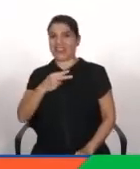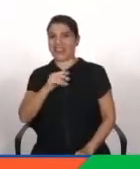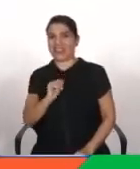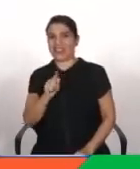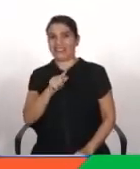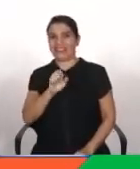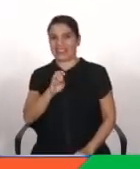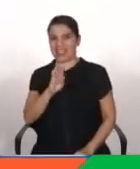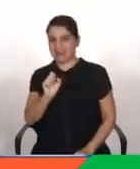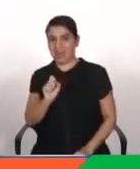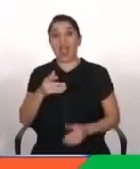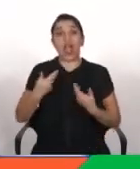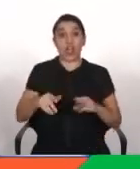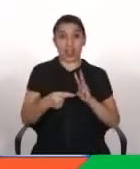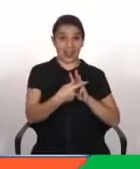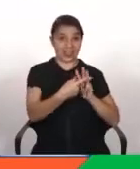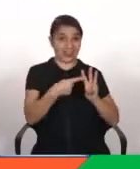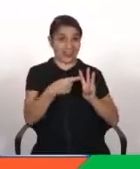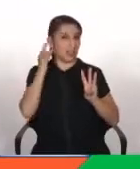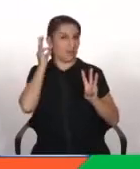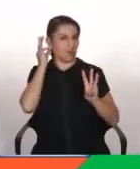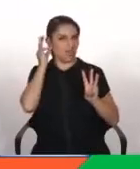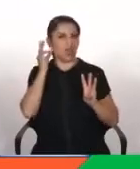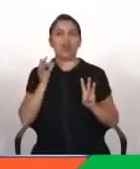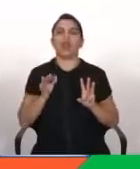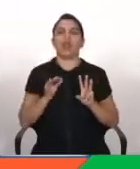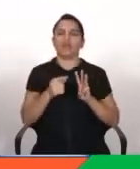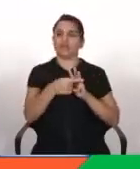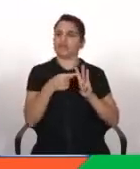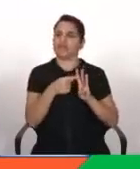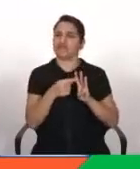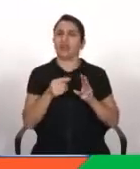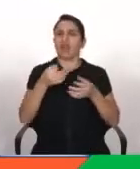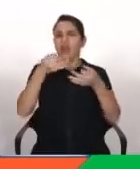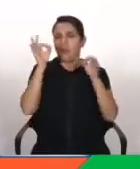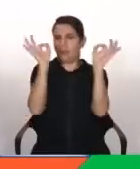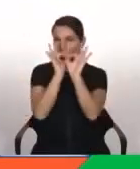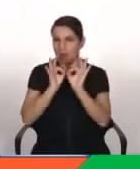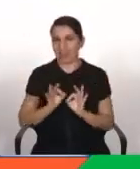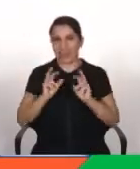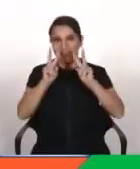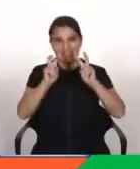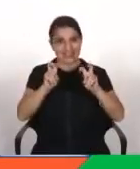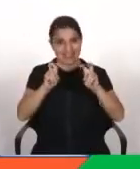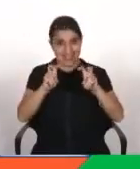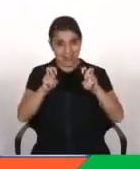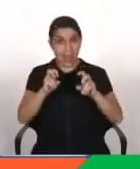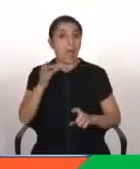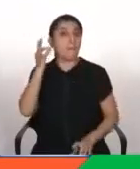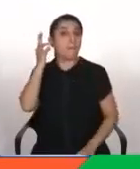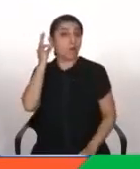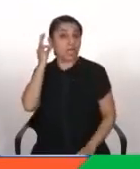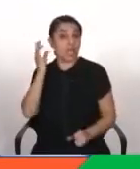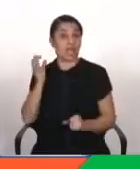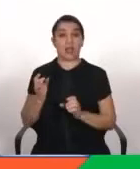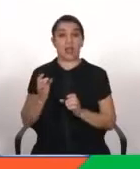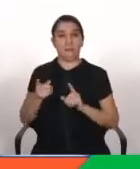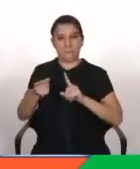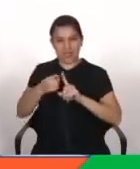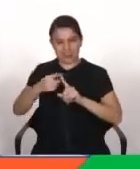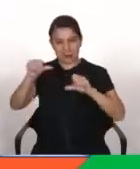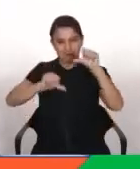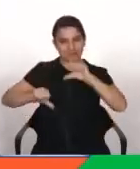van a hablarnos sobre la mujer en la ciencia, si es que existe o no una brecha de género. Y ellas son Javiera, Karina